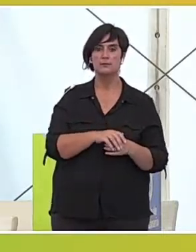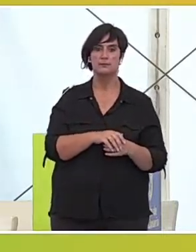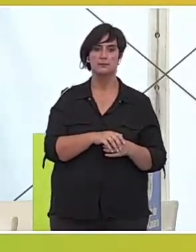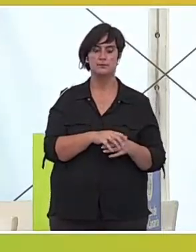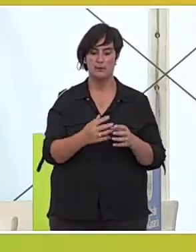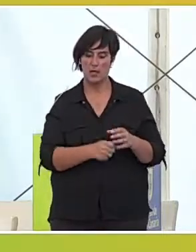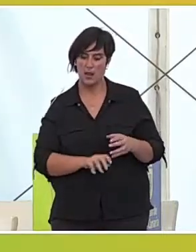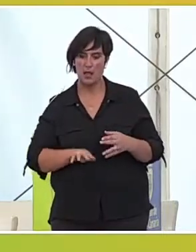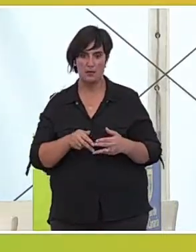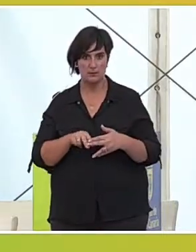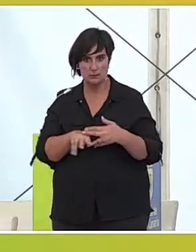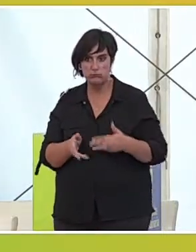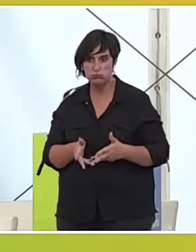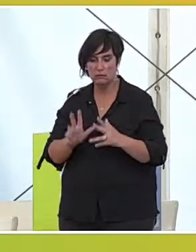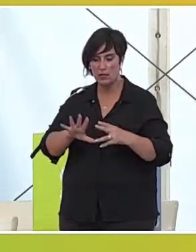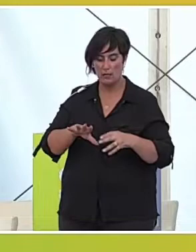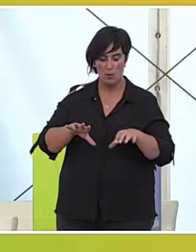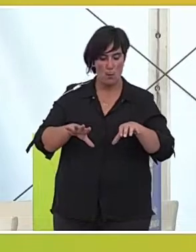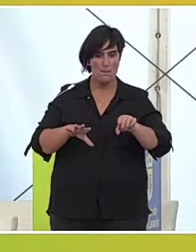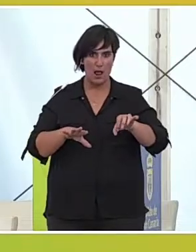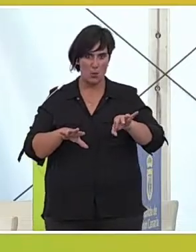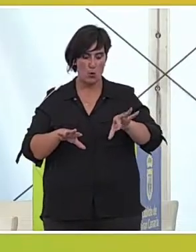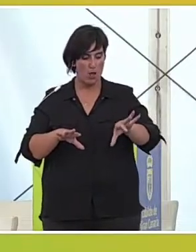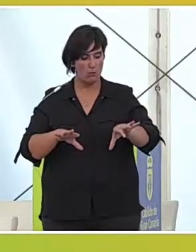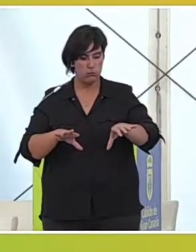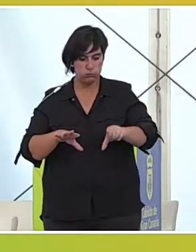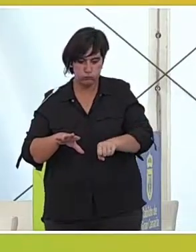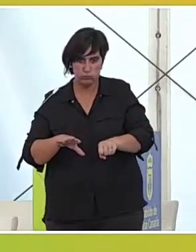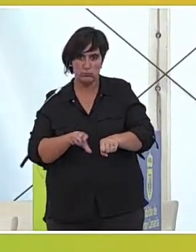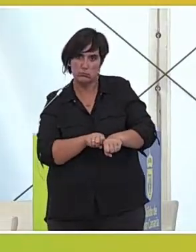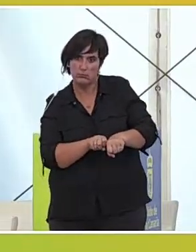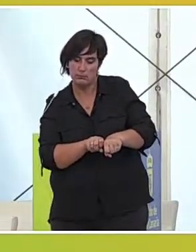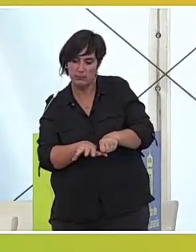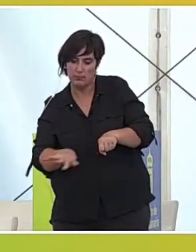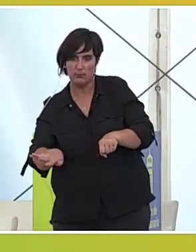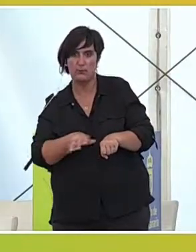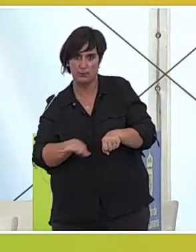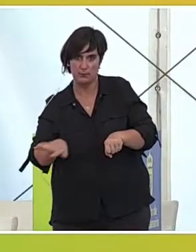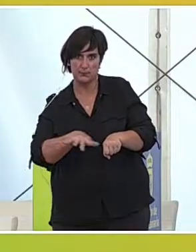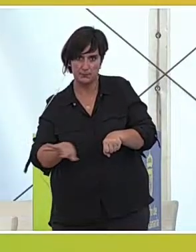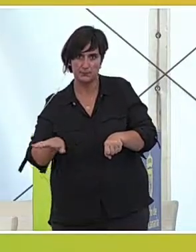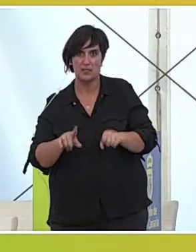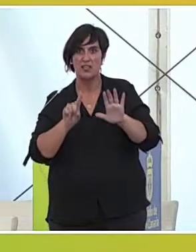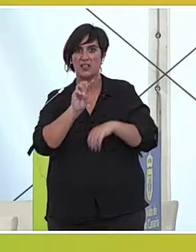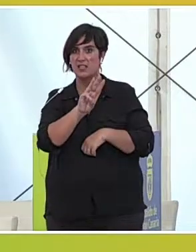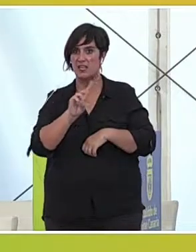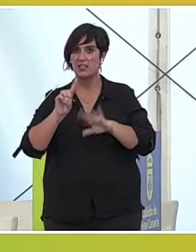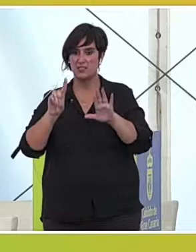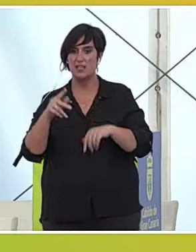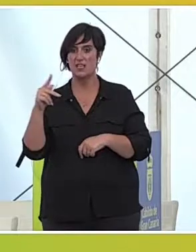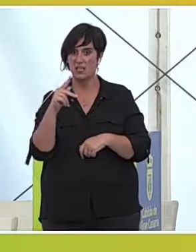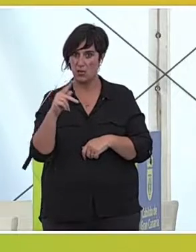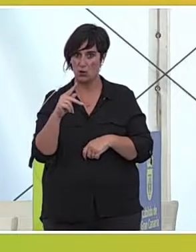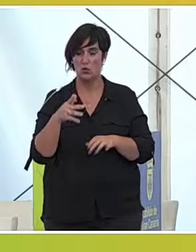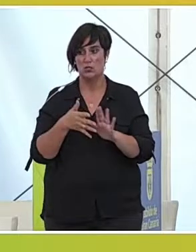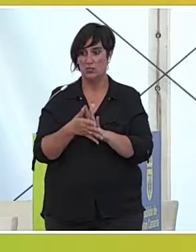la salida del permeado estrangulando una válvula. Le provocamos una pérdida de carga de 36 kilos, con lo